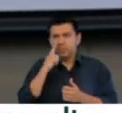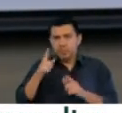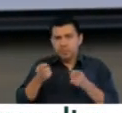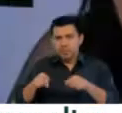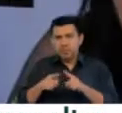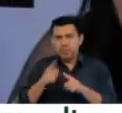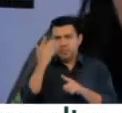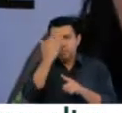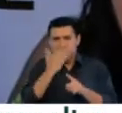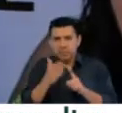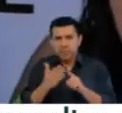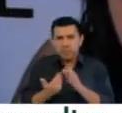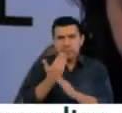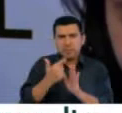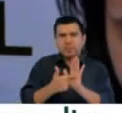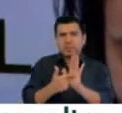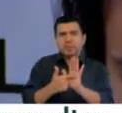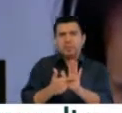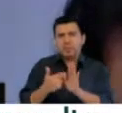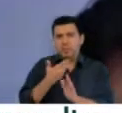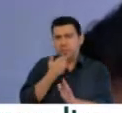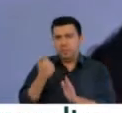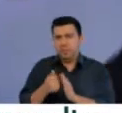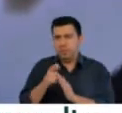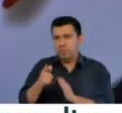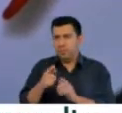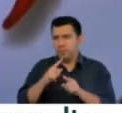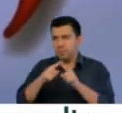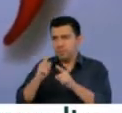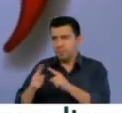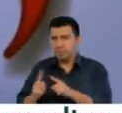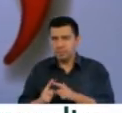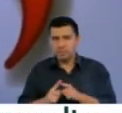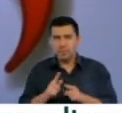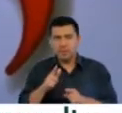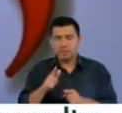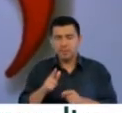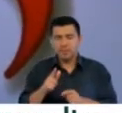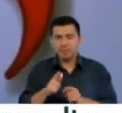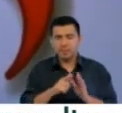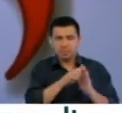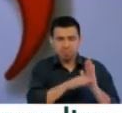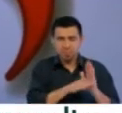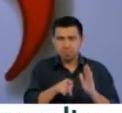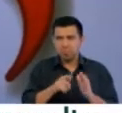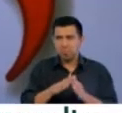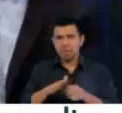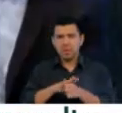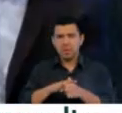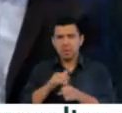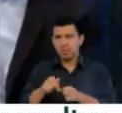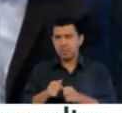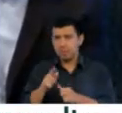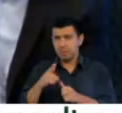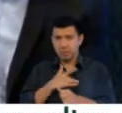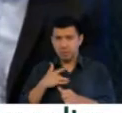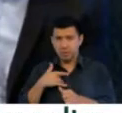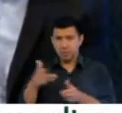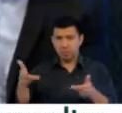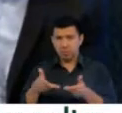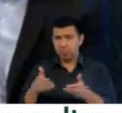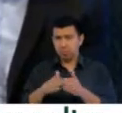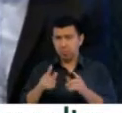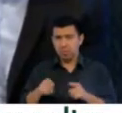cómo el nuevo modelo mejora varios de los aspectos del servicio de salud en las regiones. El foro de atención primaria en salud contó con la presencia también